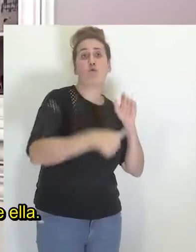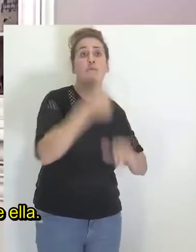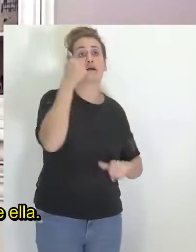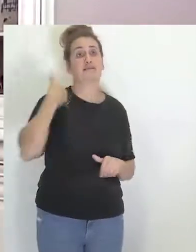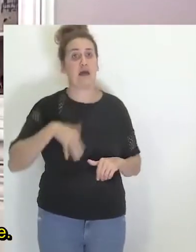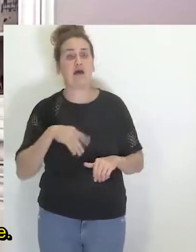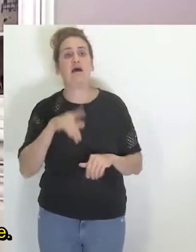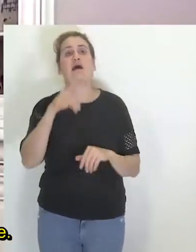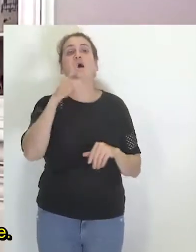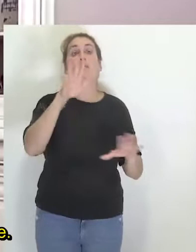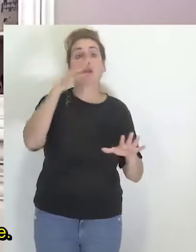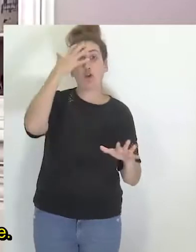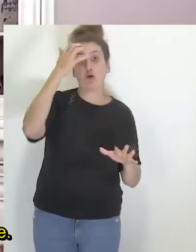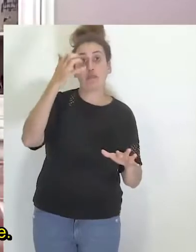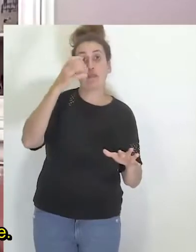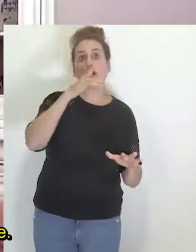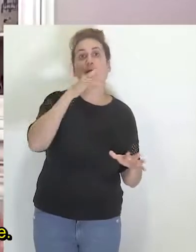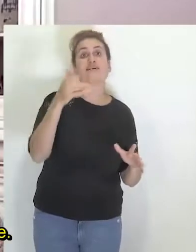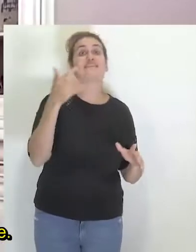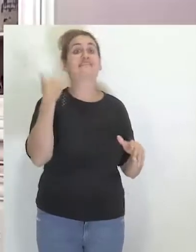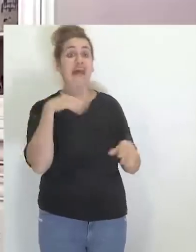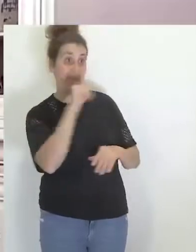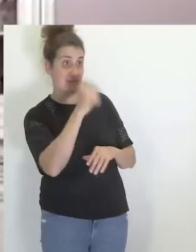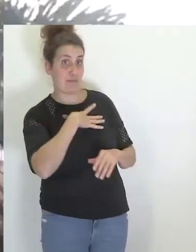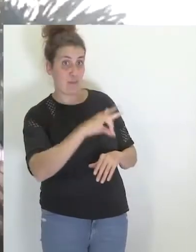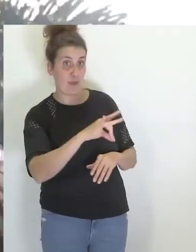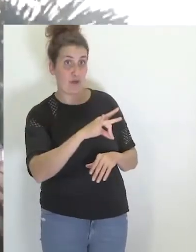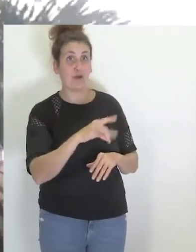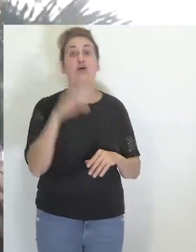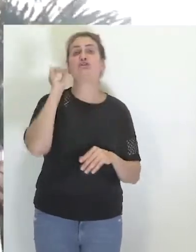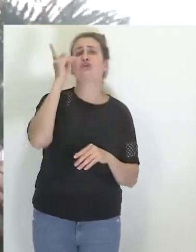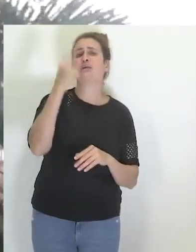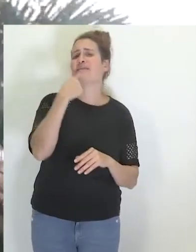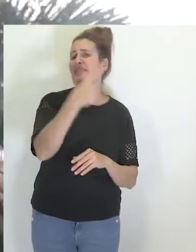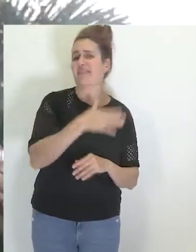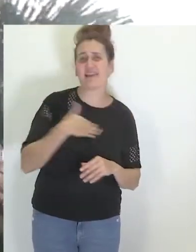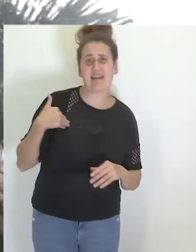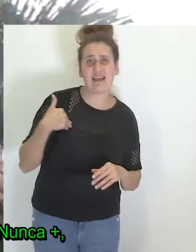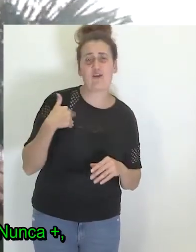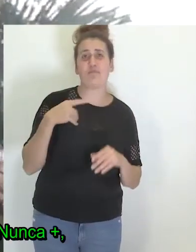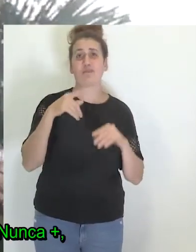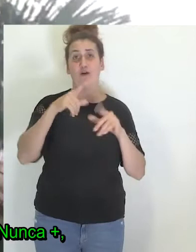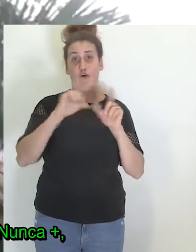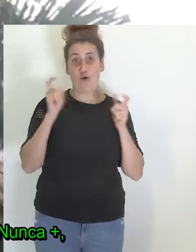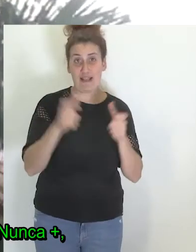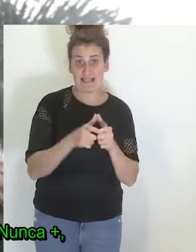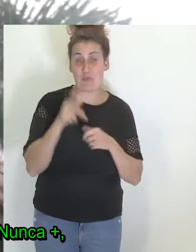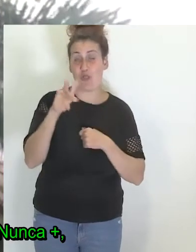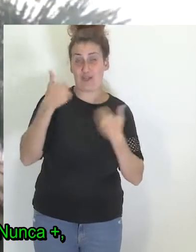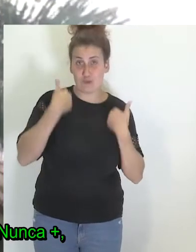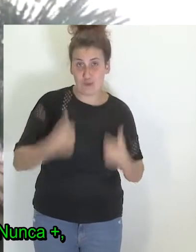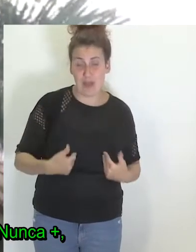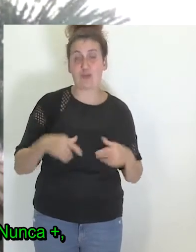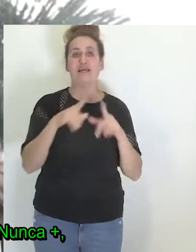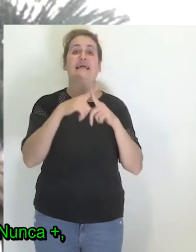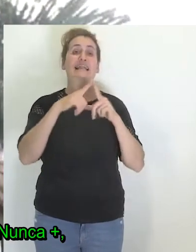de ella, pero recordando que podemos, vais antes, a poder preguntar. Antes de despedirme, sí. Solamente quiero decirles que en el colectivo de derechos